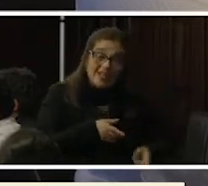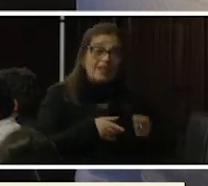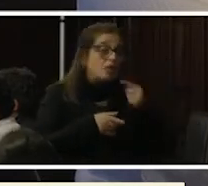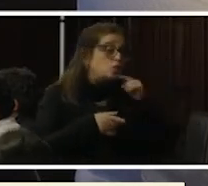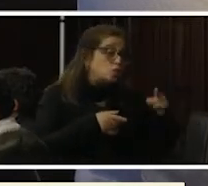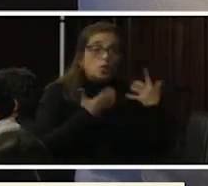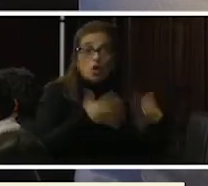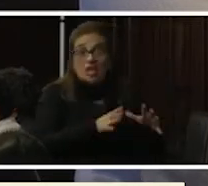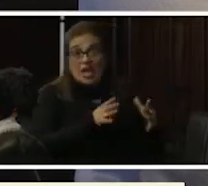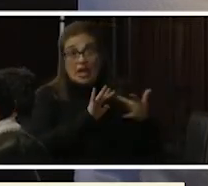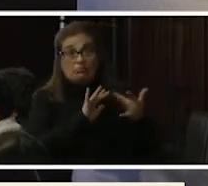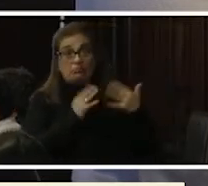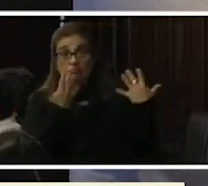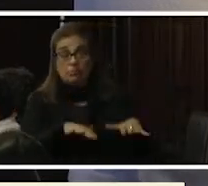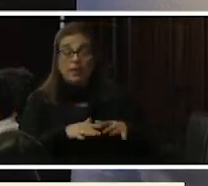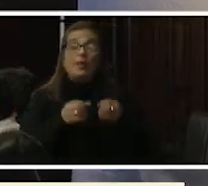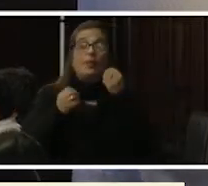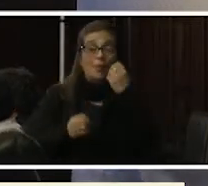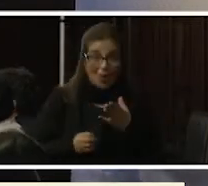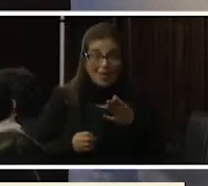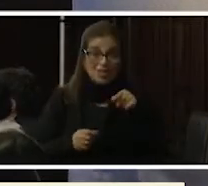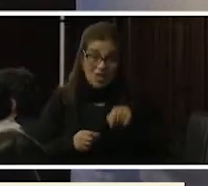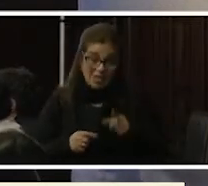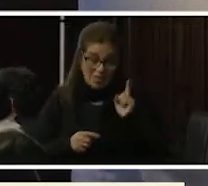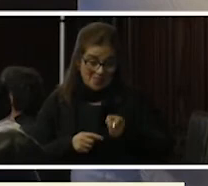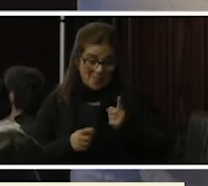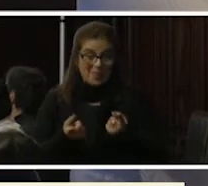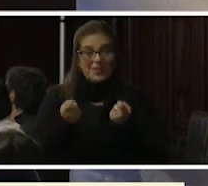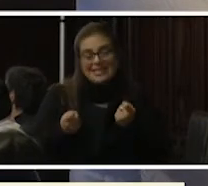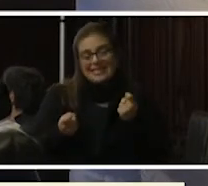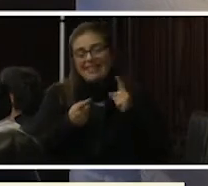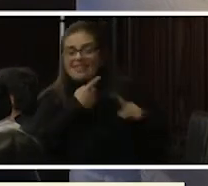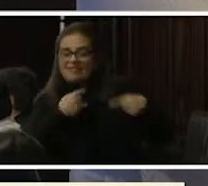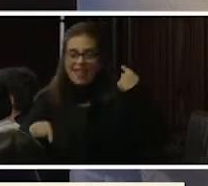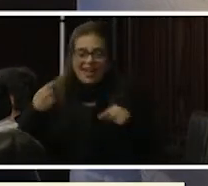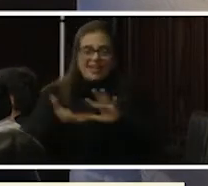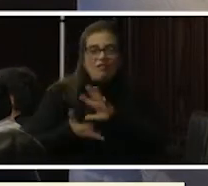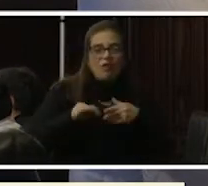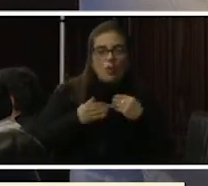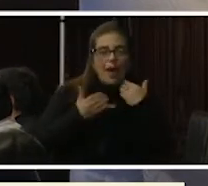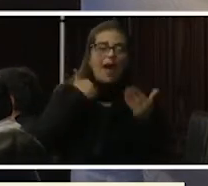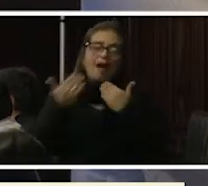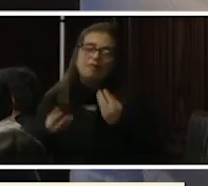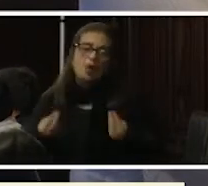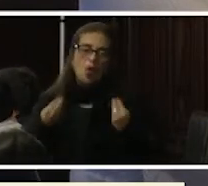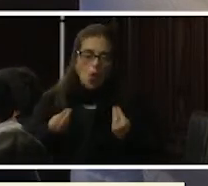no contacto, lo que demanda la aplicación de mecanismos alternativos de participación y consulta. Y por otra parte, el derecho